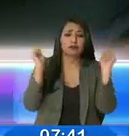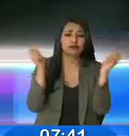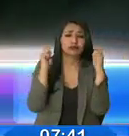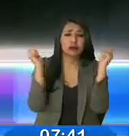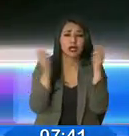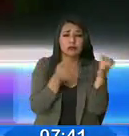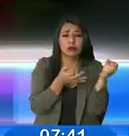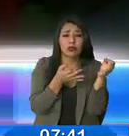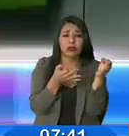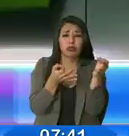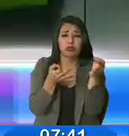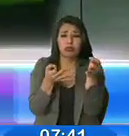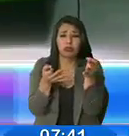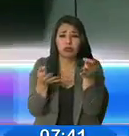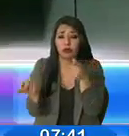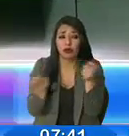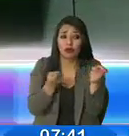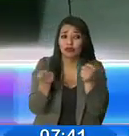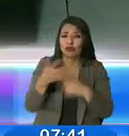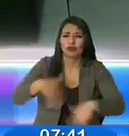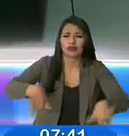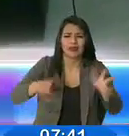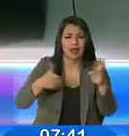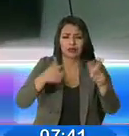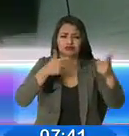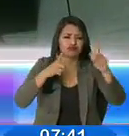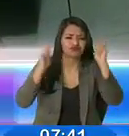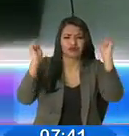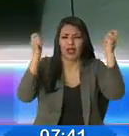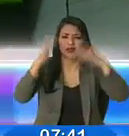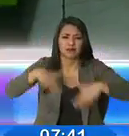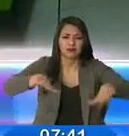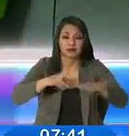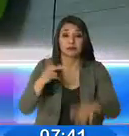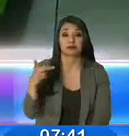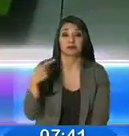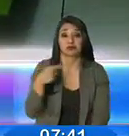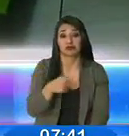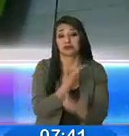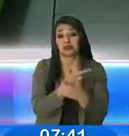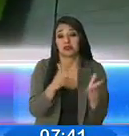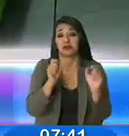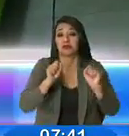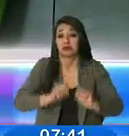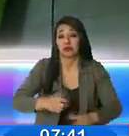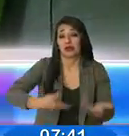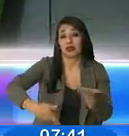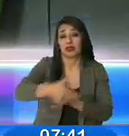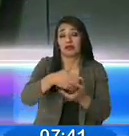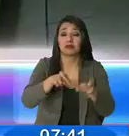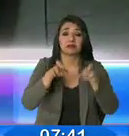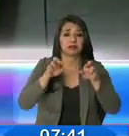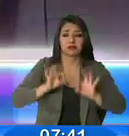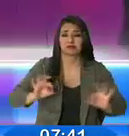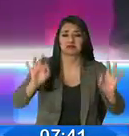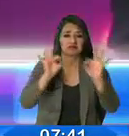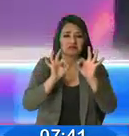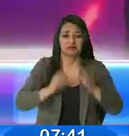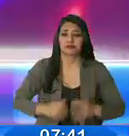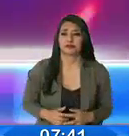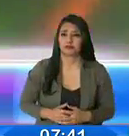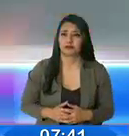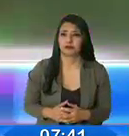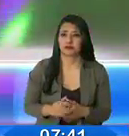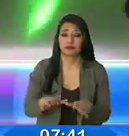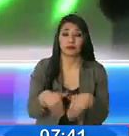fiestas sin control alguno. En estos lugares es donde ahora la prostitución se ejerce libremente y sin permisos. ¿Cómo